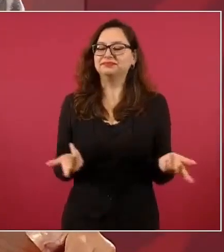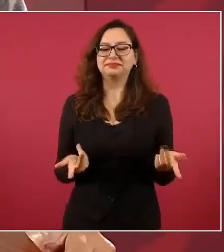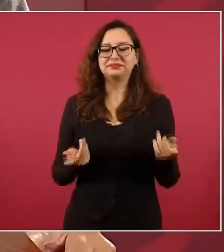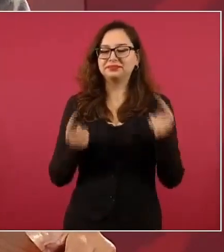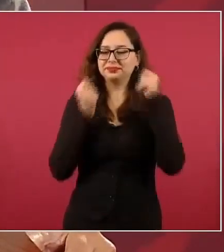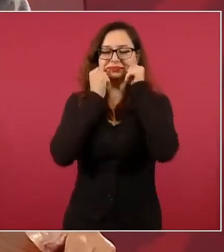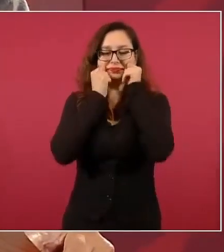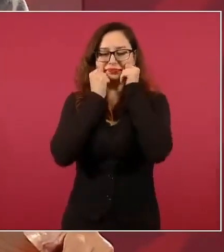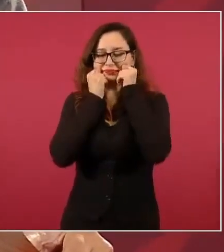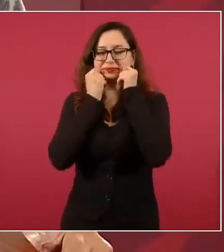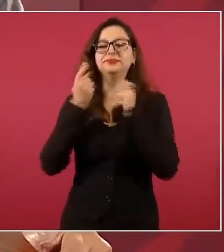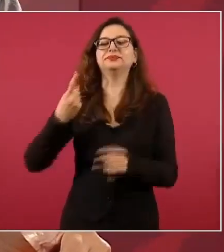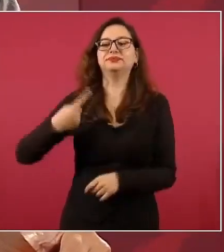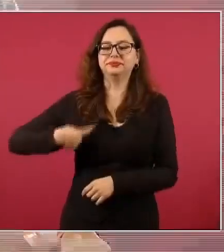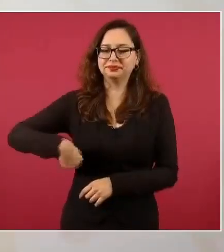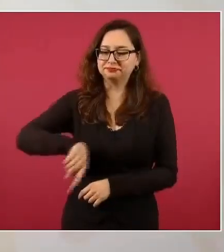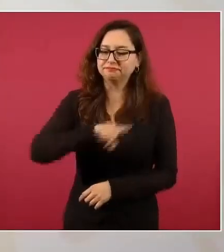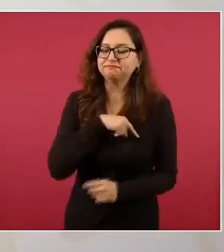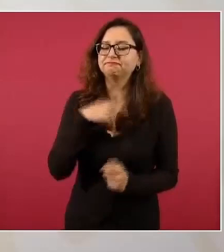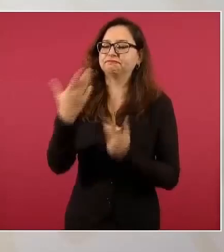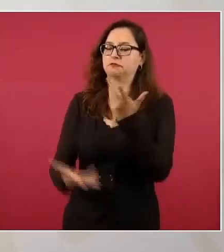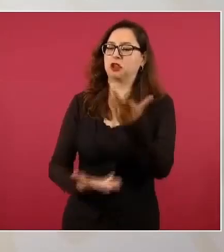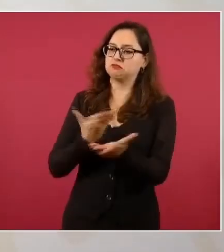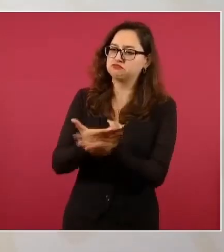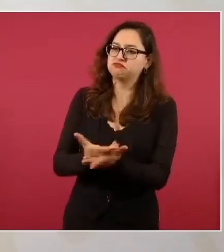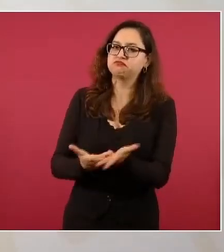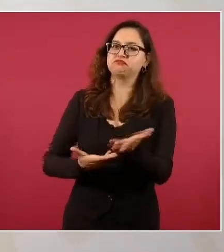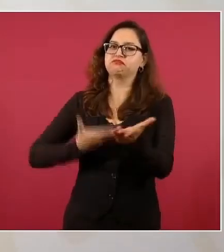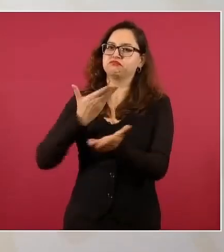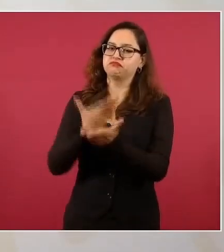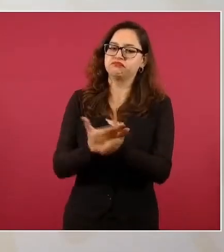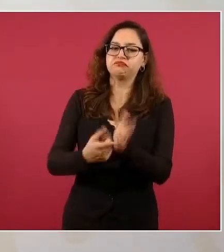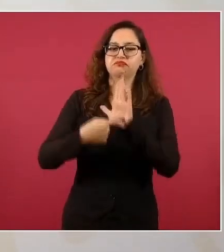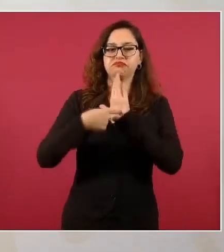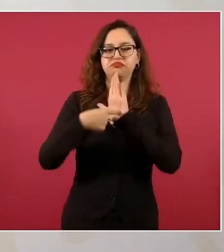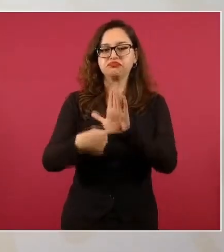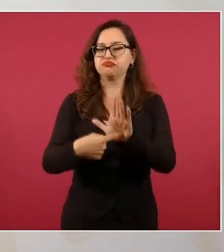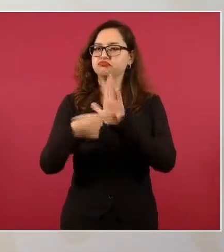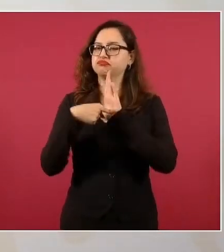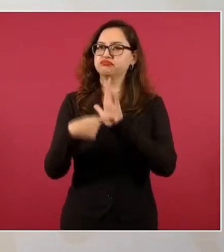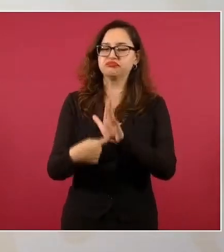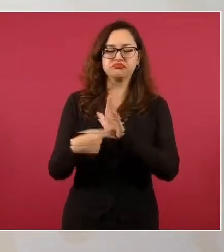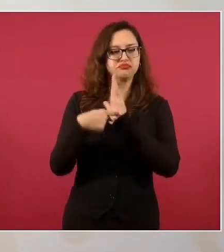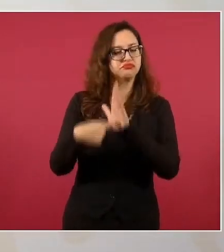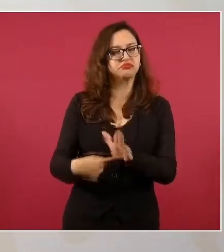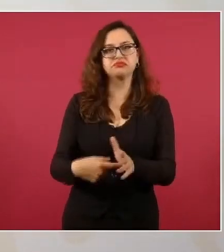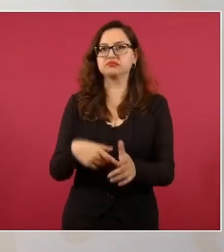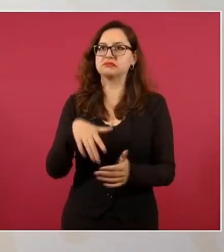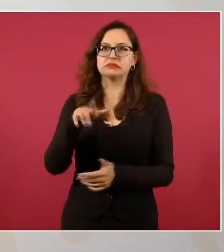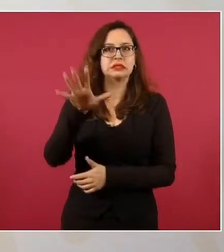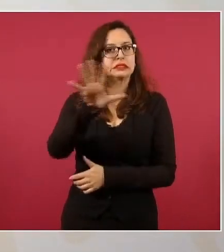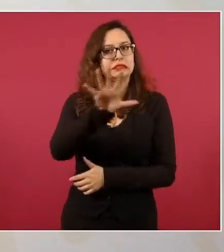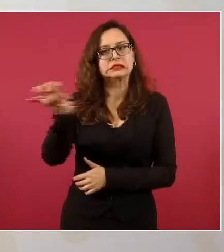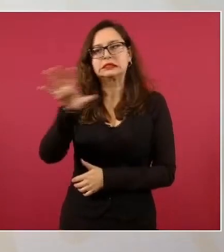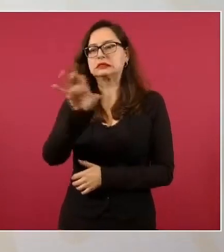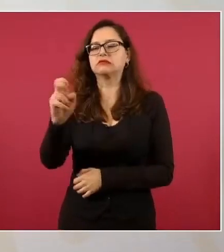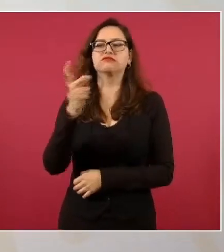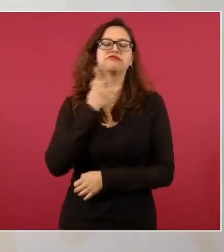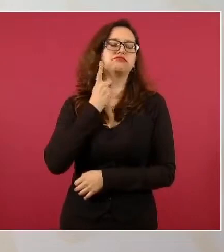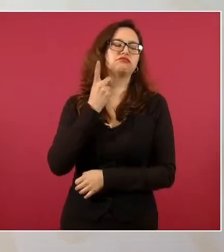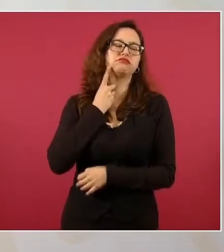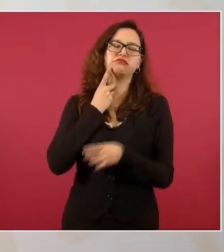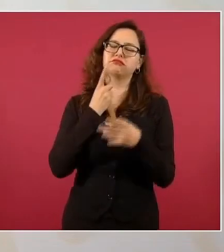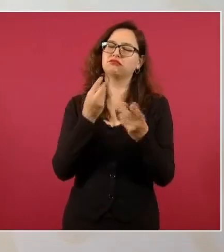planteando de que son muchos 500 diputados, que no deben de haber